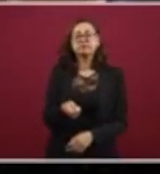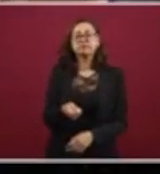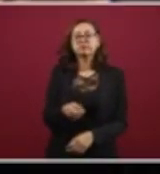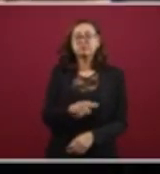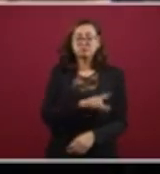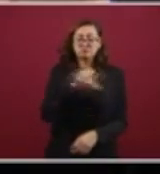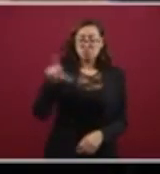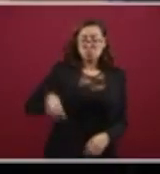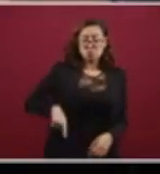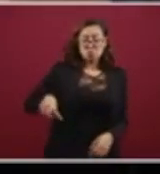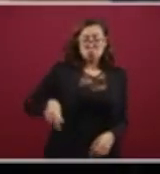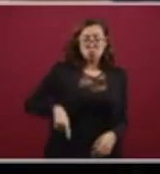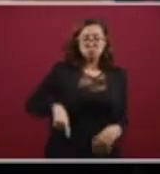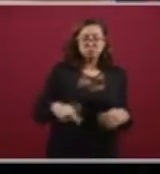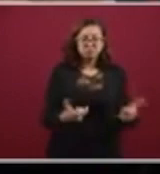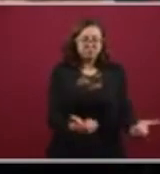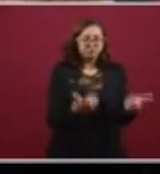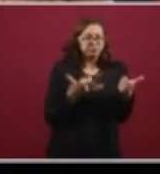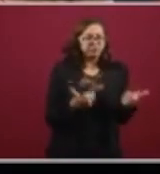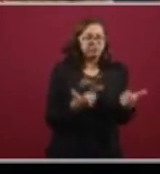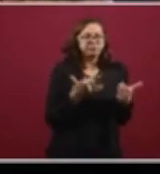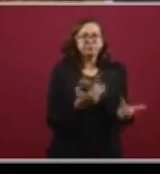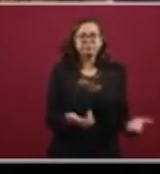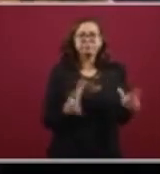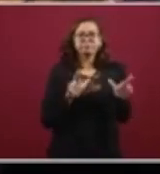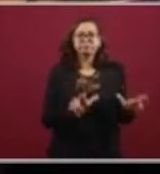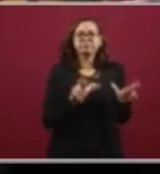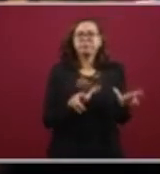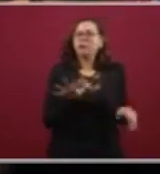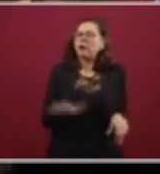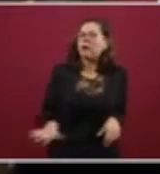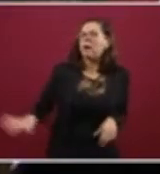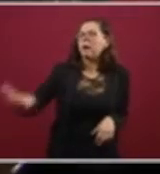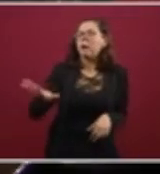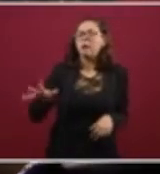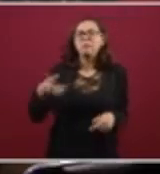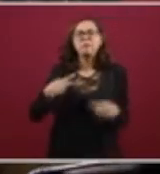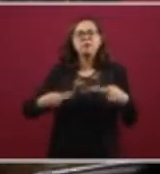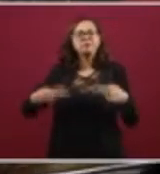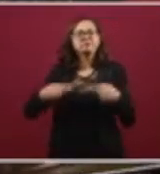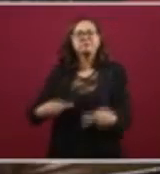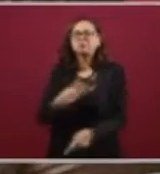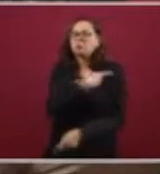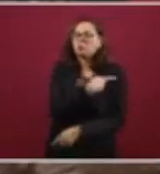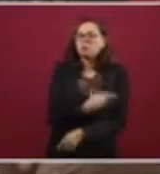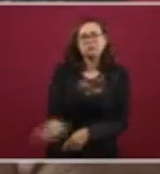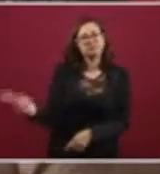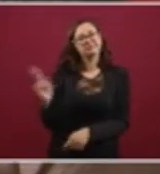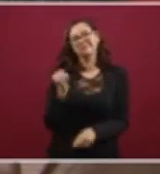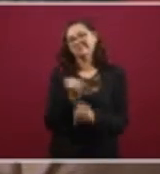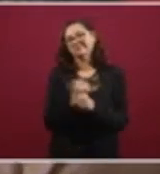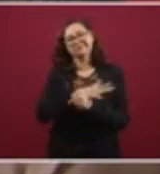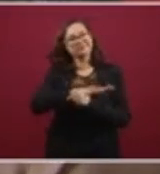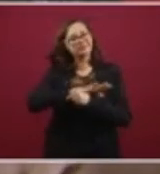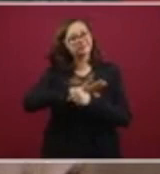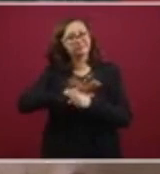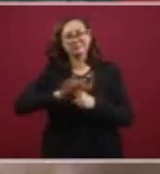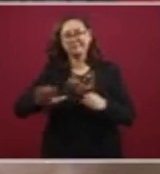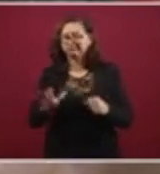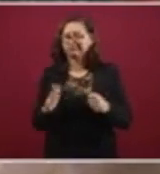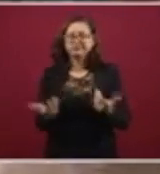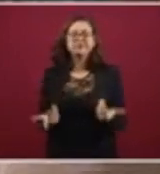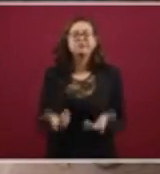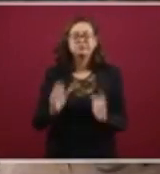gobierno rico con pueblo pobre. Por eso ahora nos alcanza el presupuesto